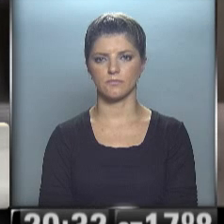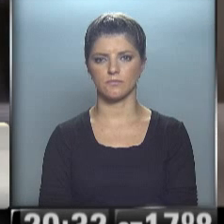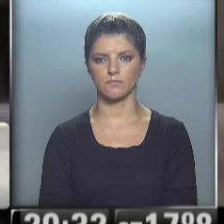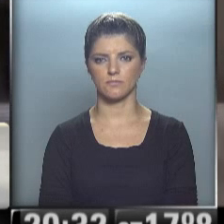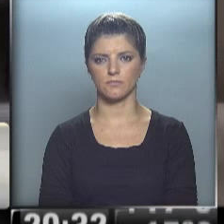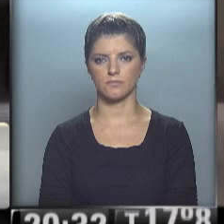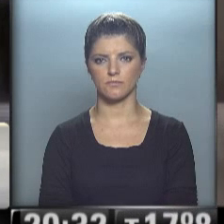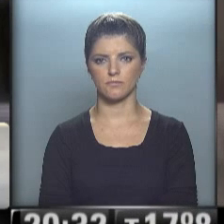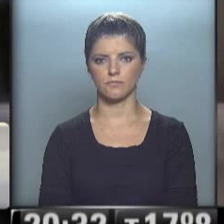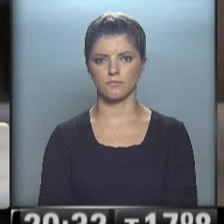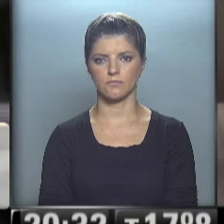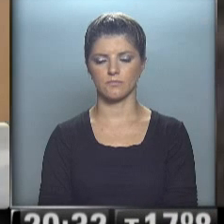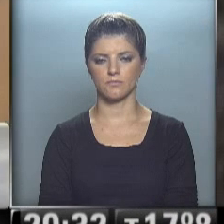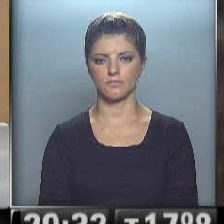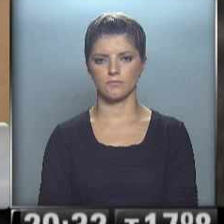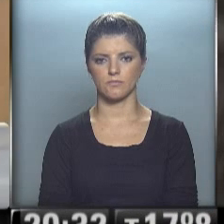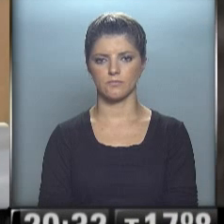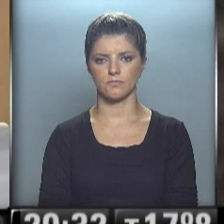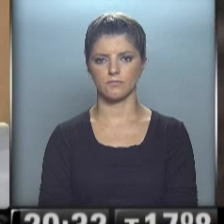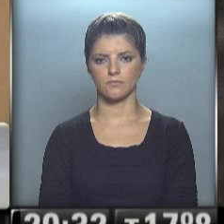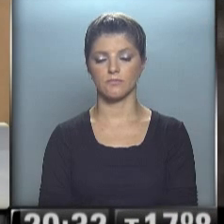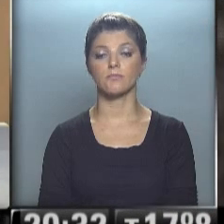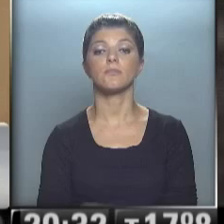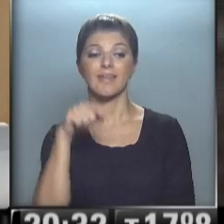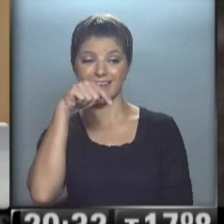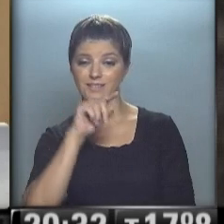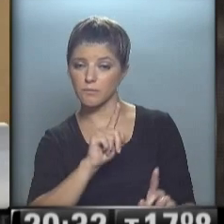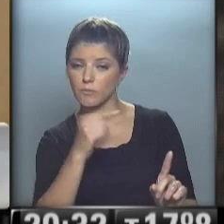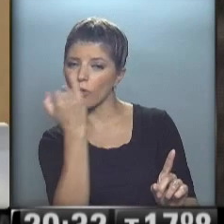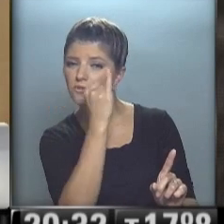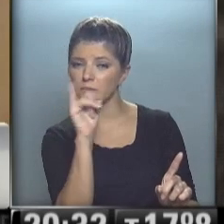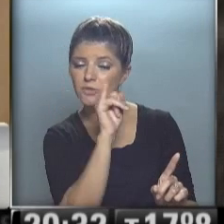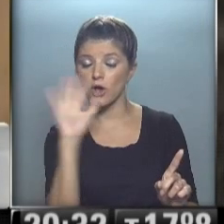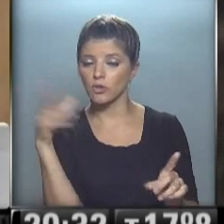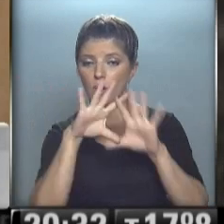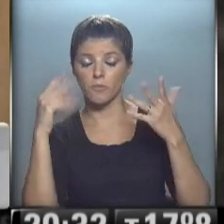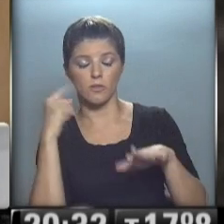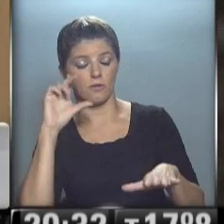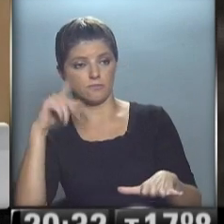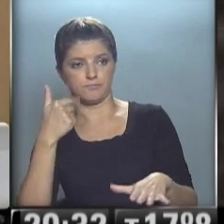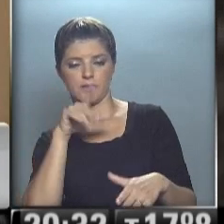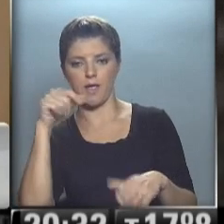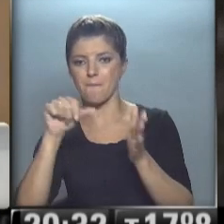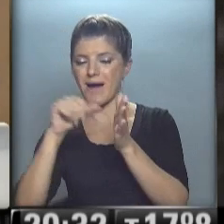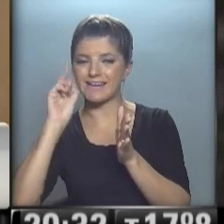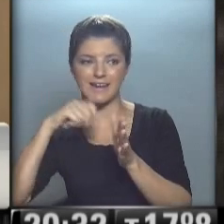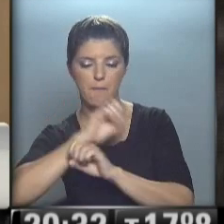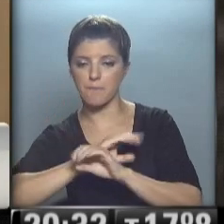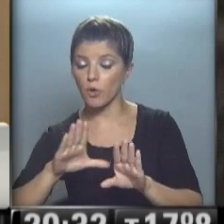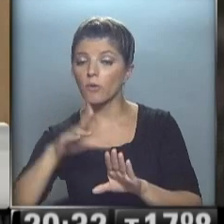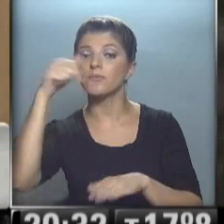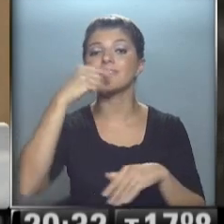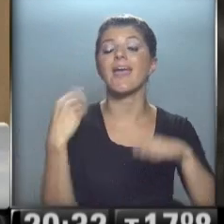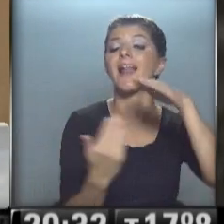idha azhamtumuhum. Este es el video que generó consternación en Nigeria. El jefe del